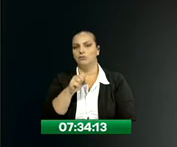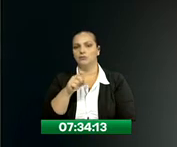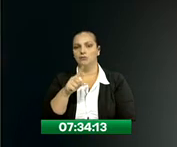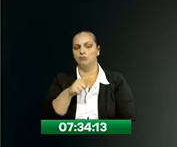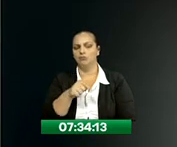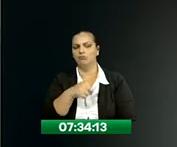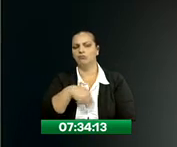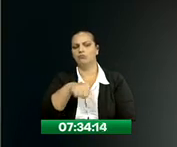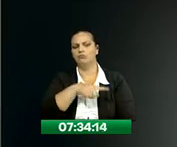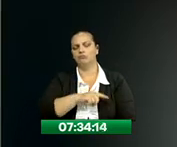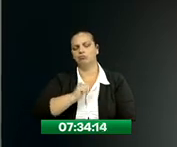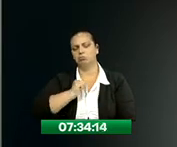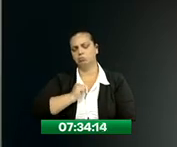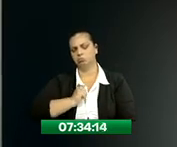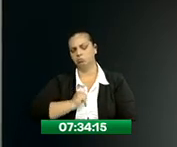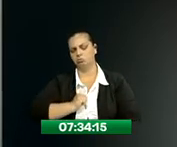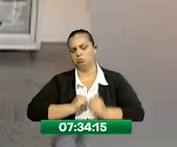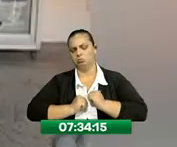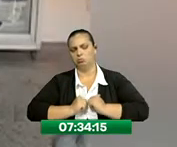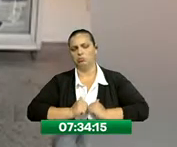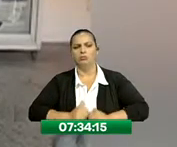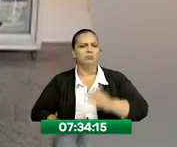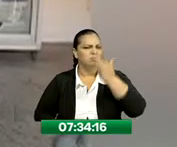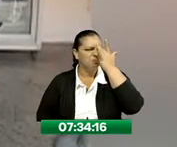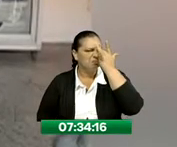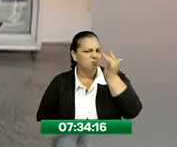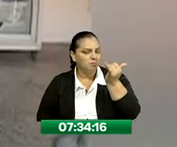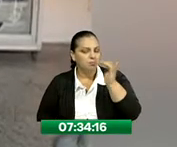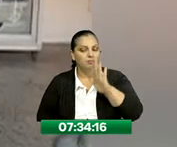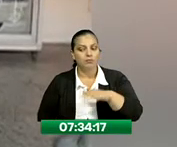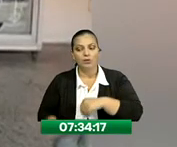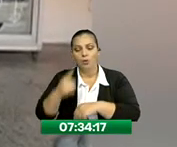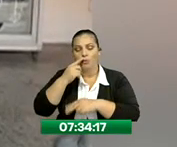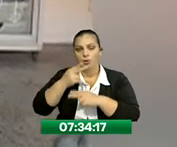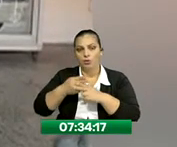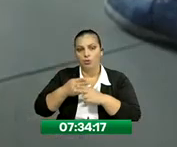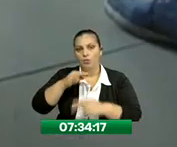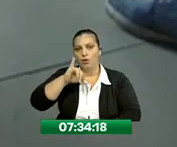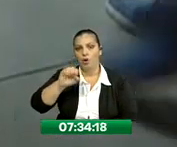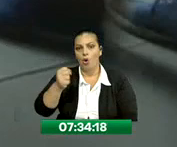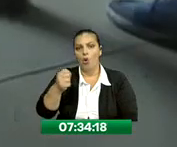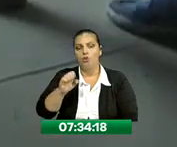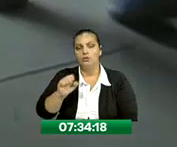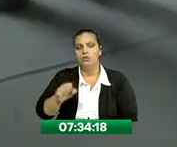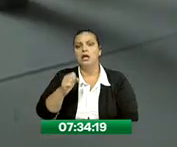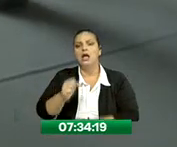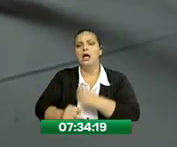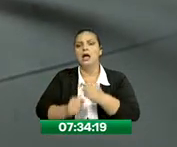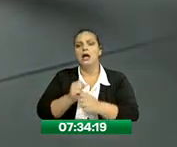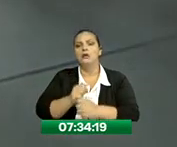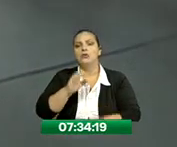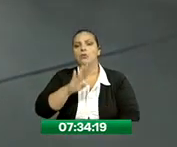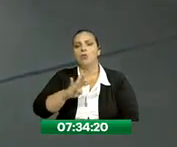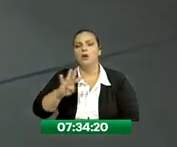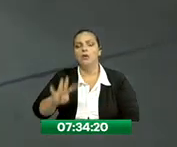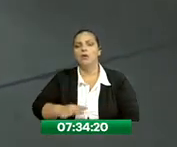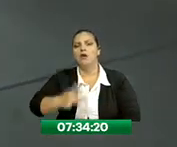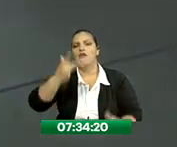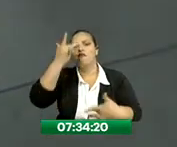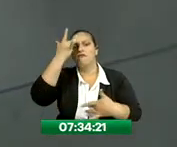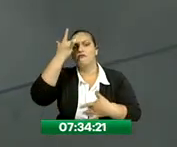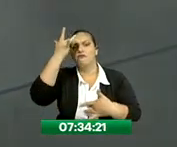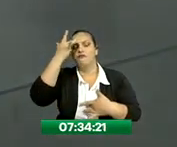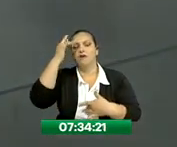ha desaparecido. El hombre de 44 años presenta problemas mentales. Había salido de su casa asentada en